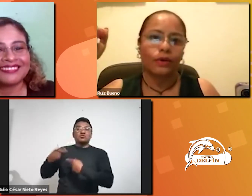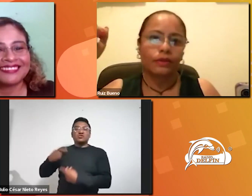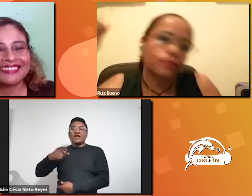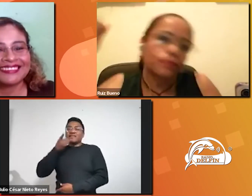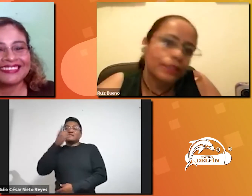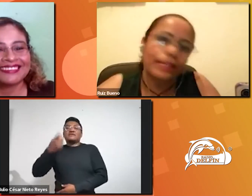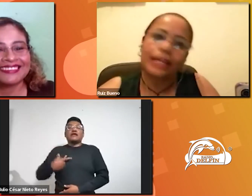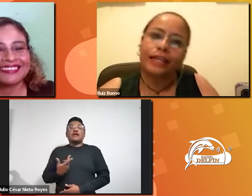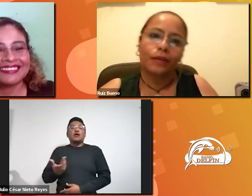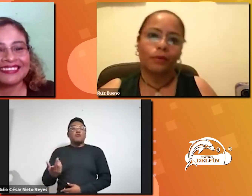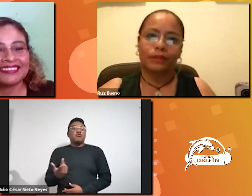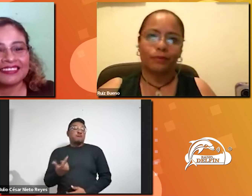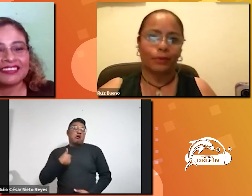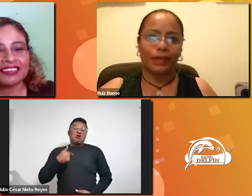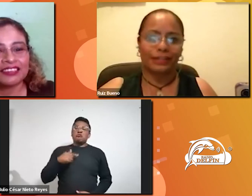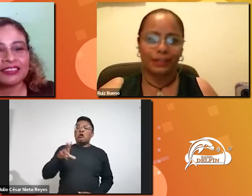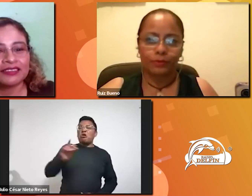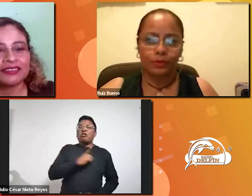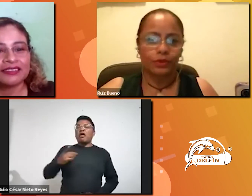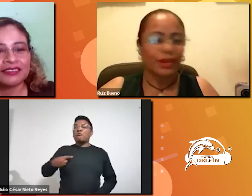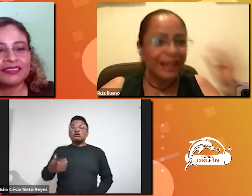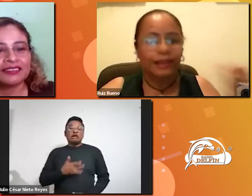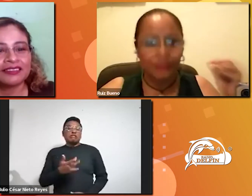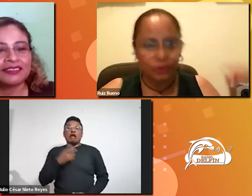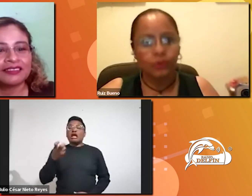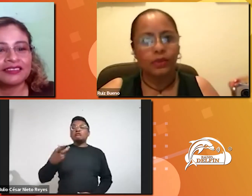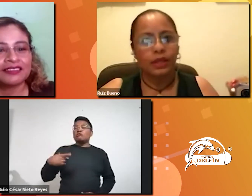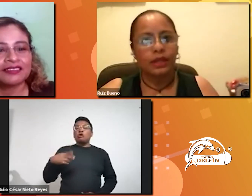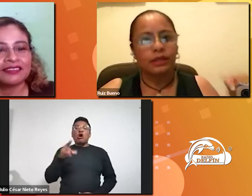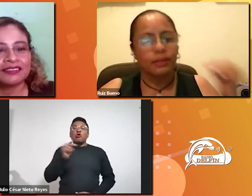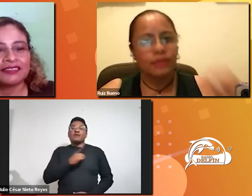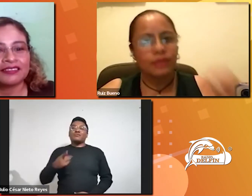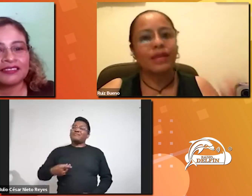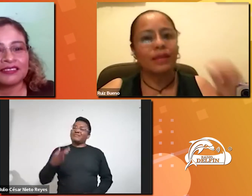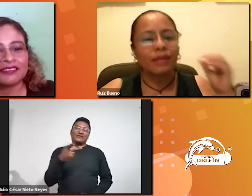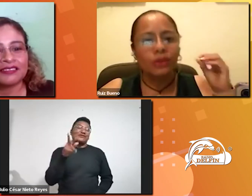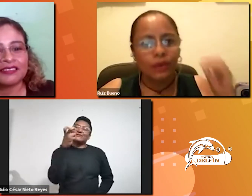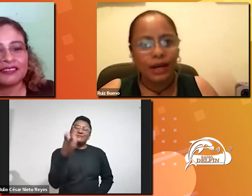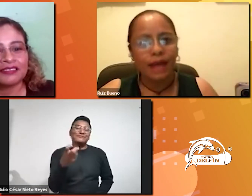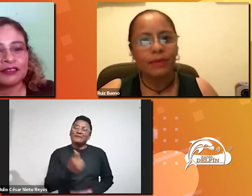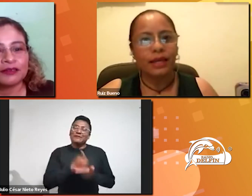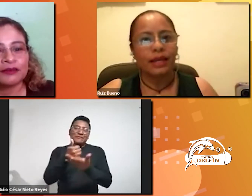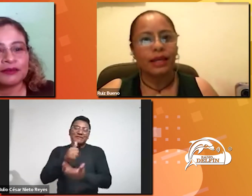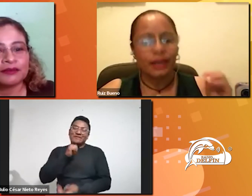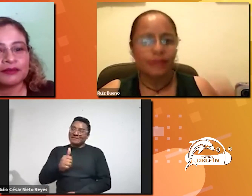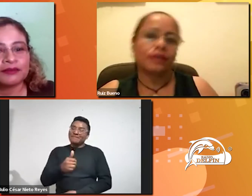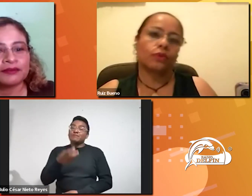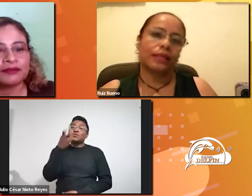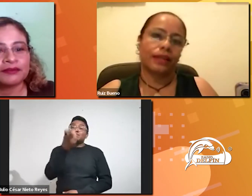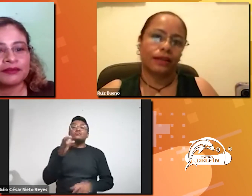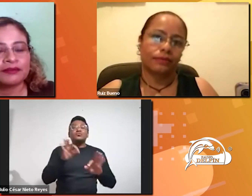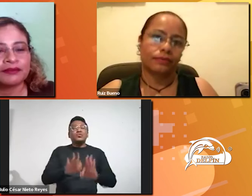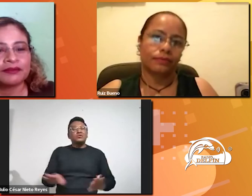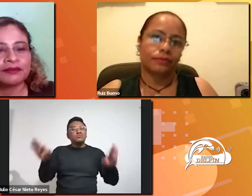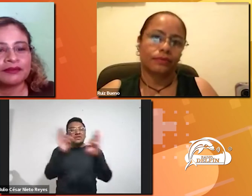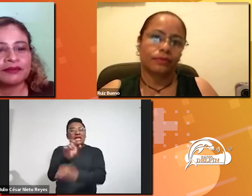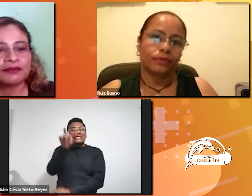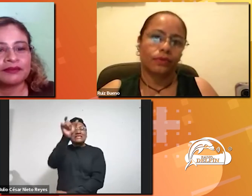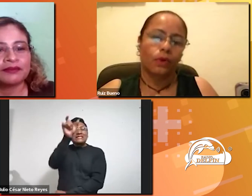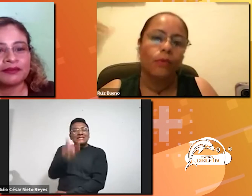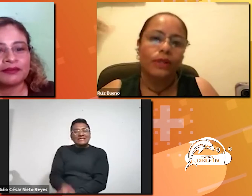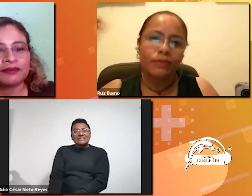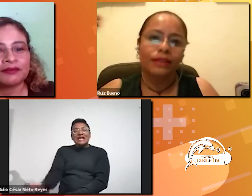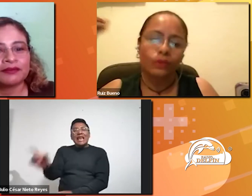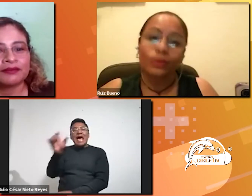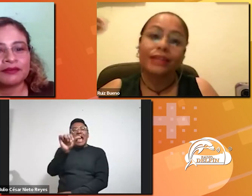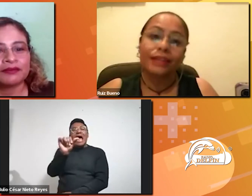sentirlo. Pues desde ahí ya no vas a poder hacer mucho. La actitud también es un elemento clave en la salud mental.